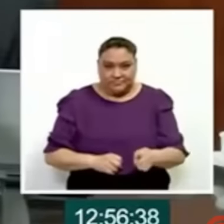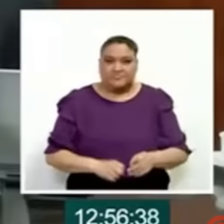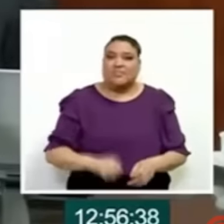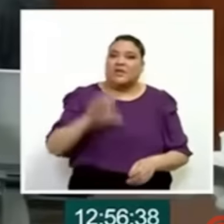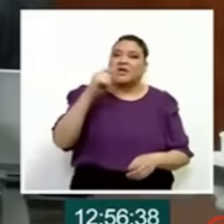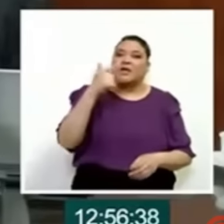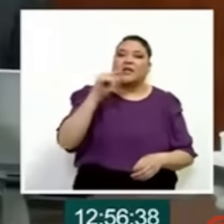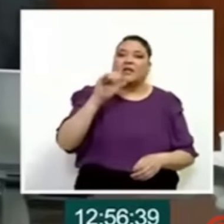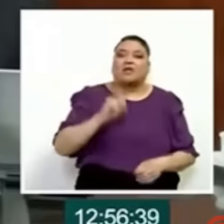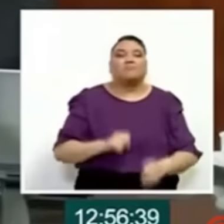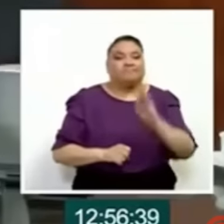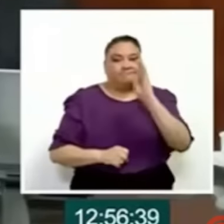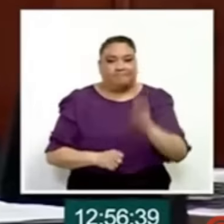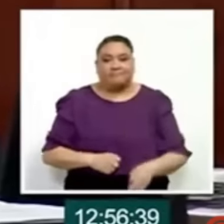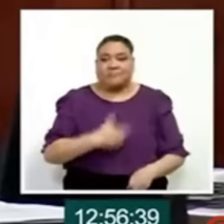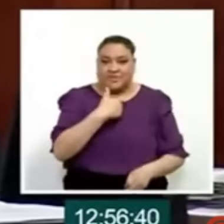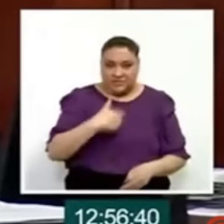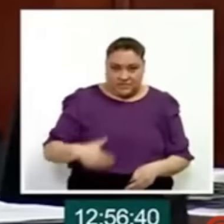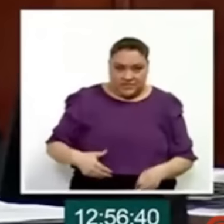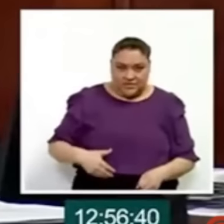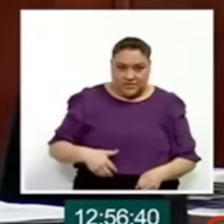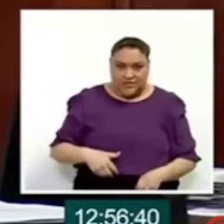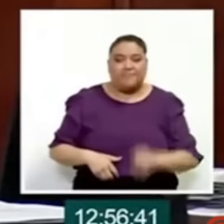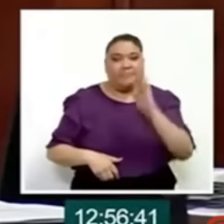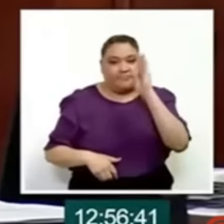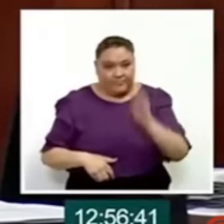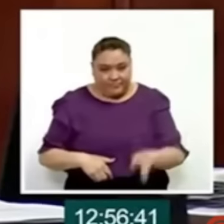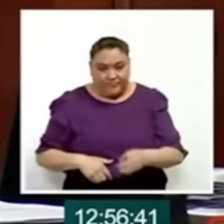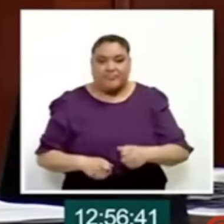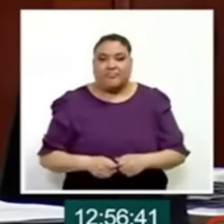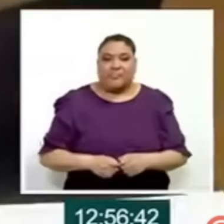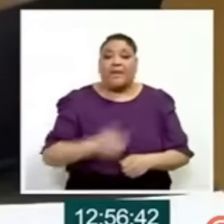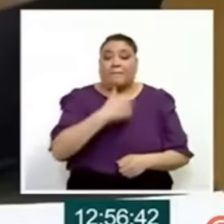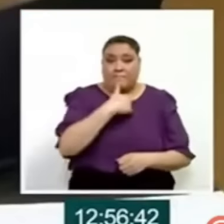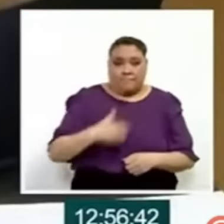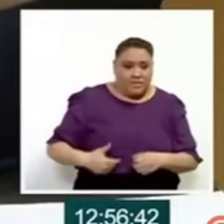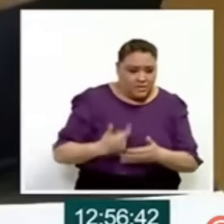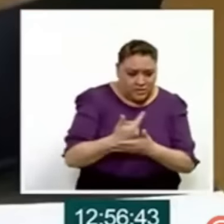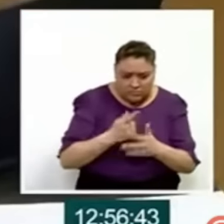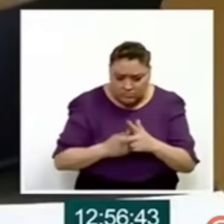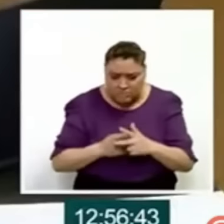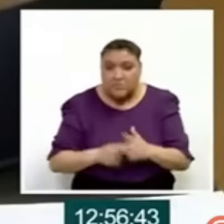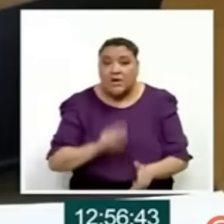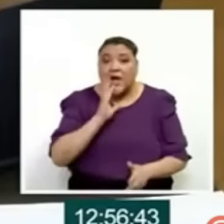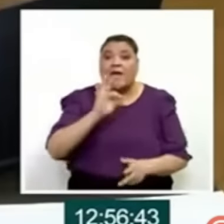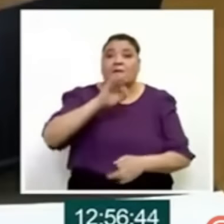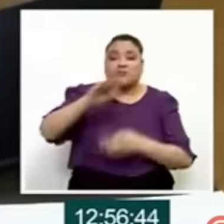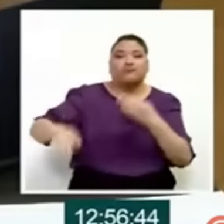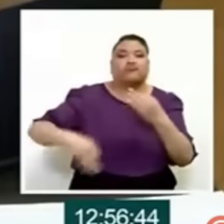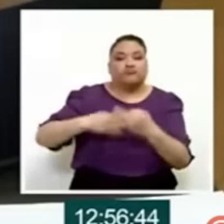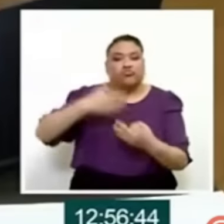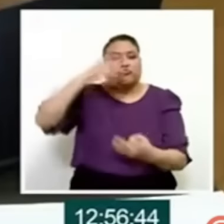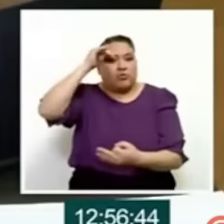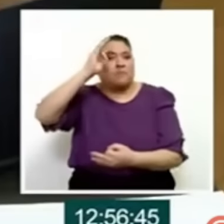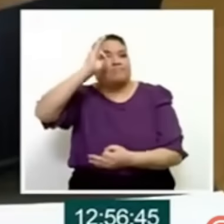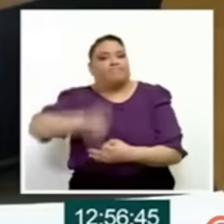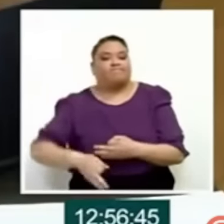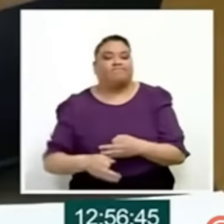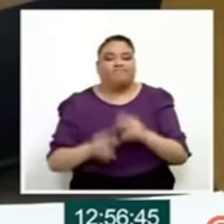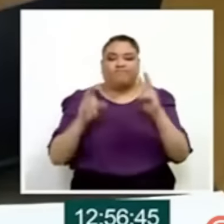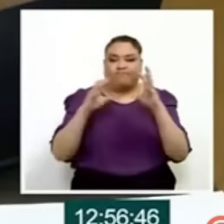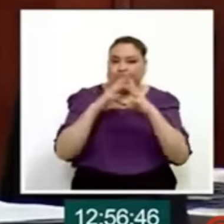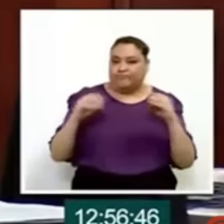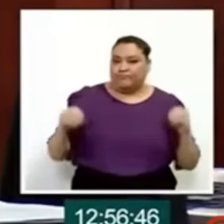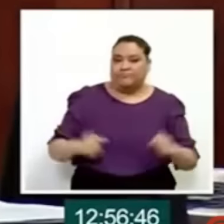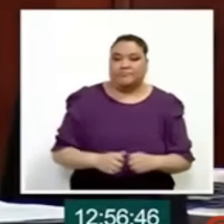independencia que tiene este nuevo poder judicial frente a poderes fácticos, ¿no? Y también pues con mucha claridad se pone